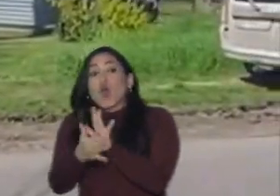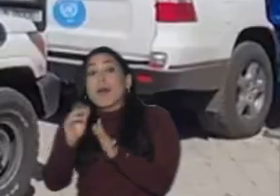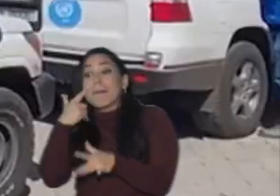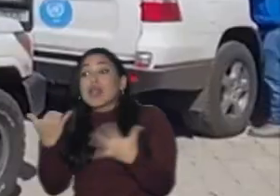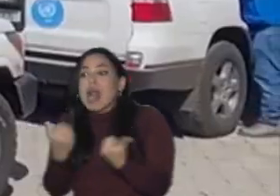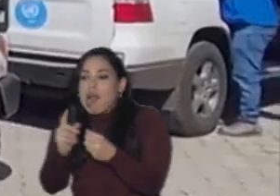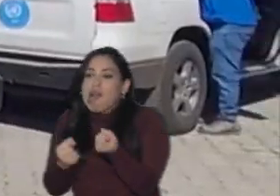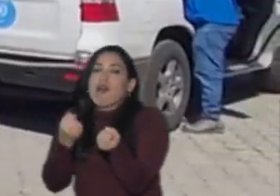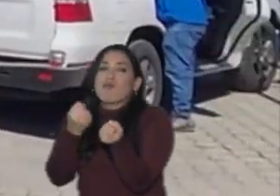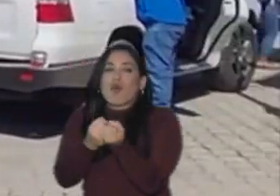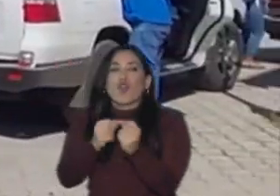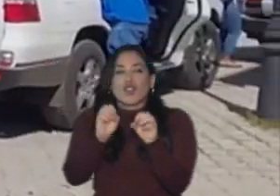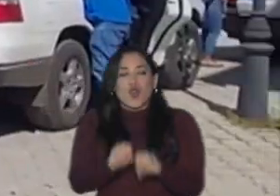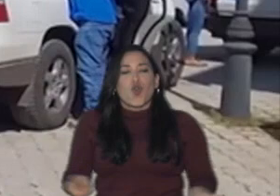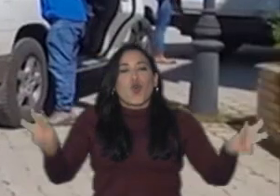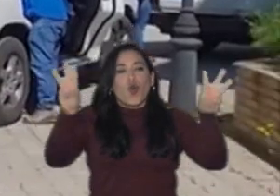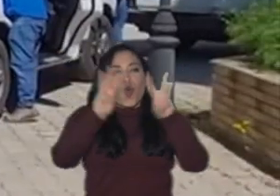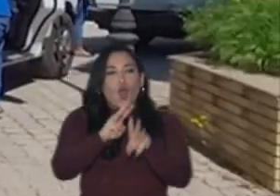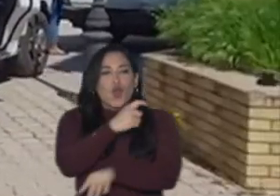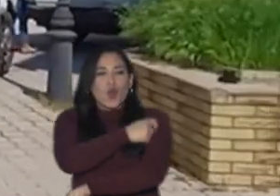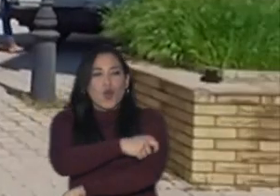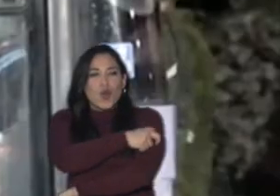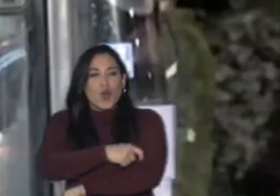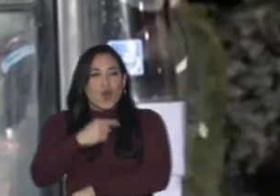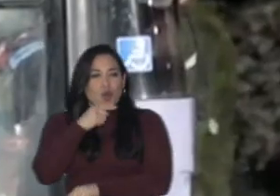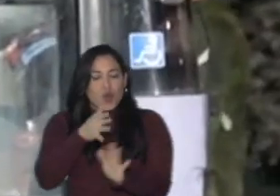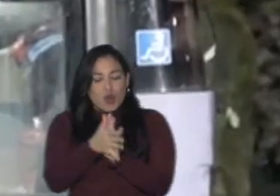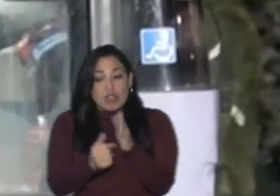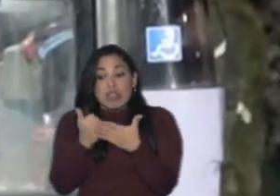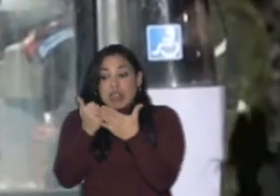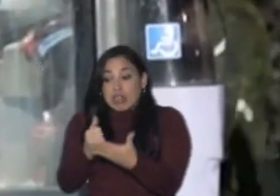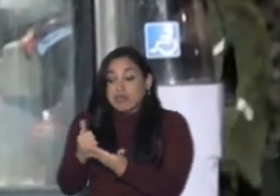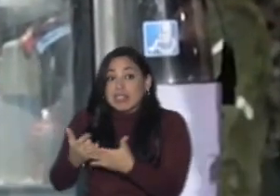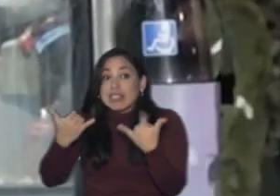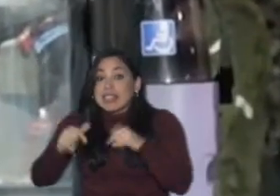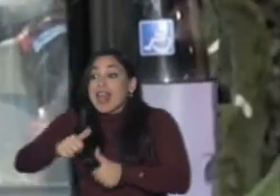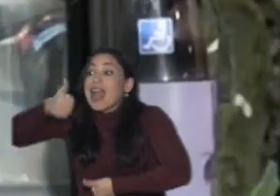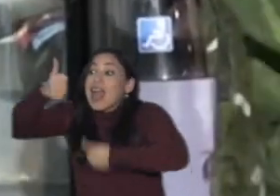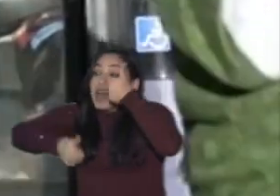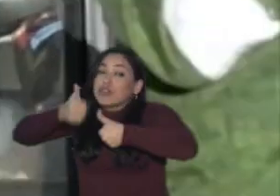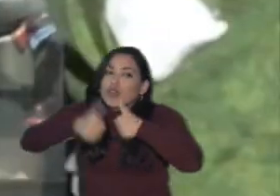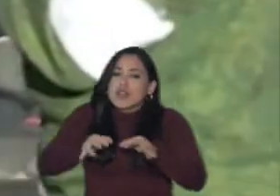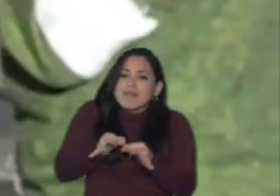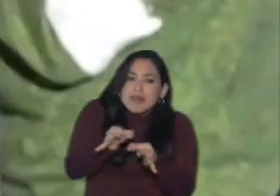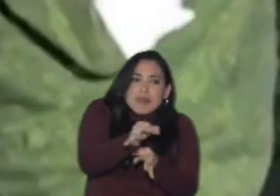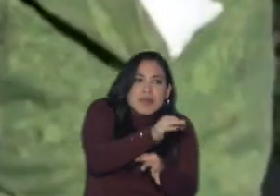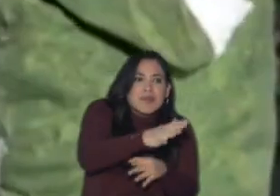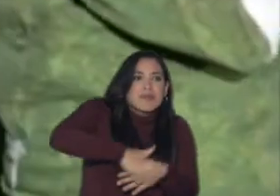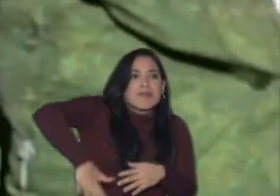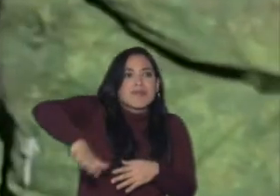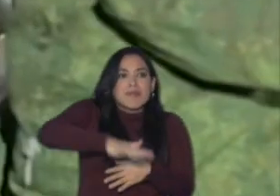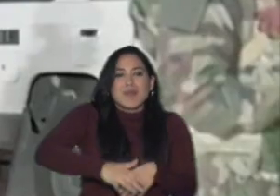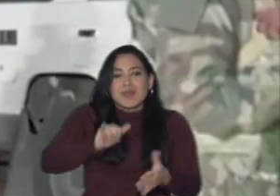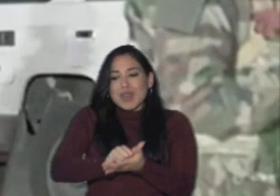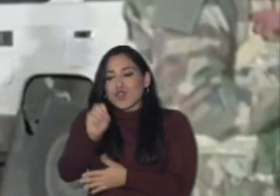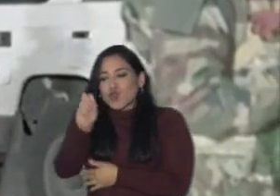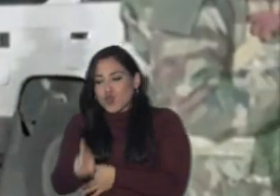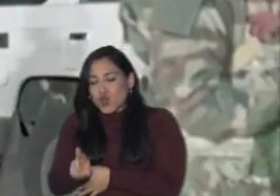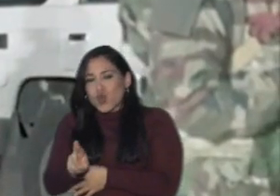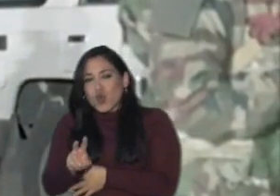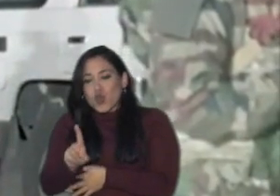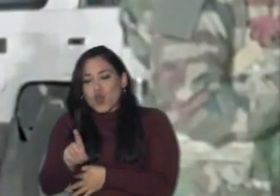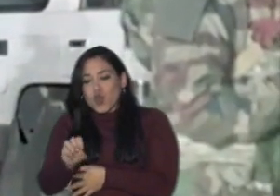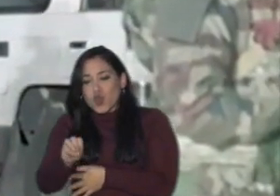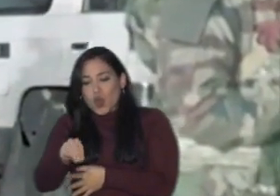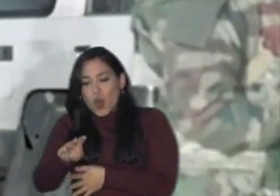cuenta con la ayuda de la ONU y la Cruz Roja. Esto después de que las autoridades municipales de esta ciudad portuaria al sur del Donbass,